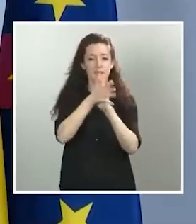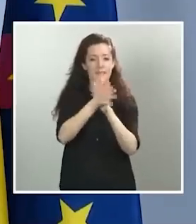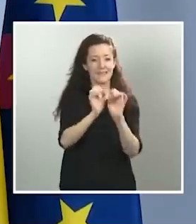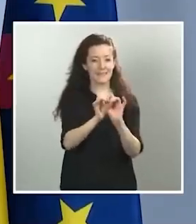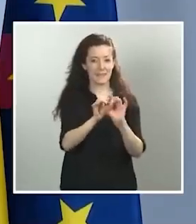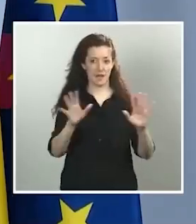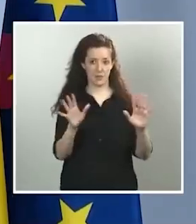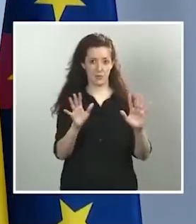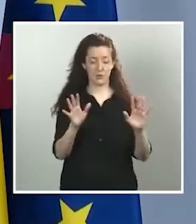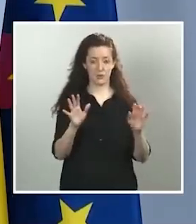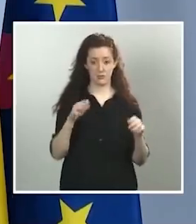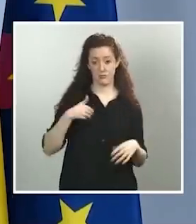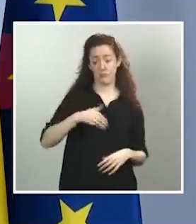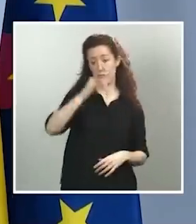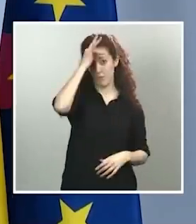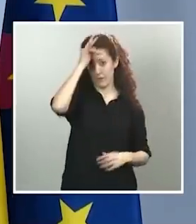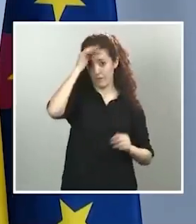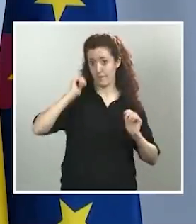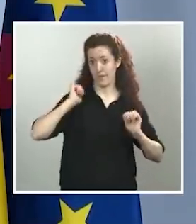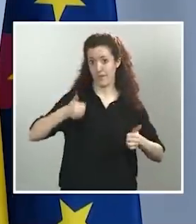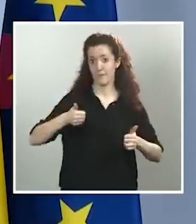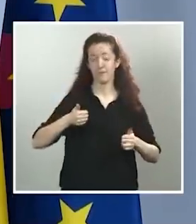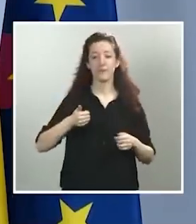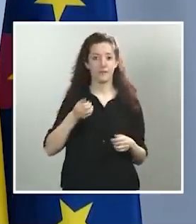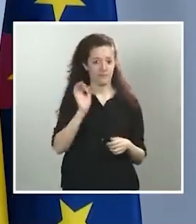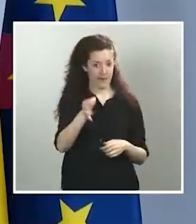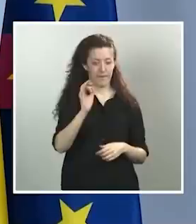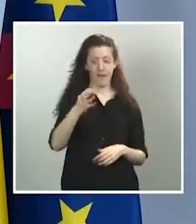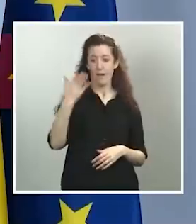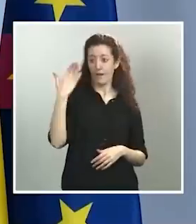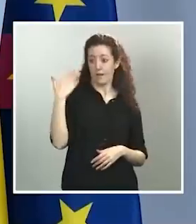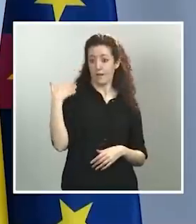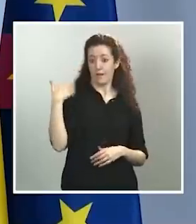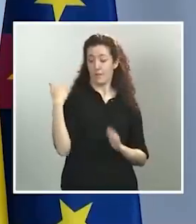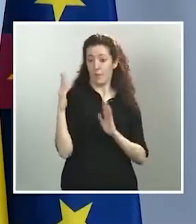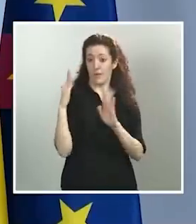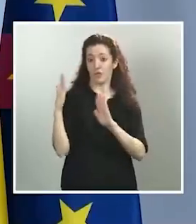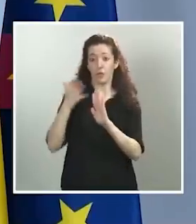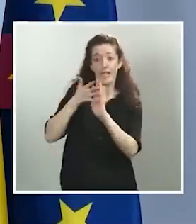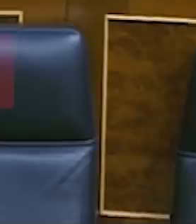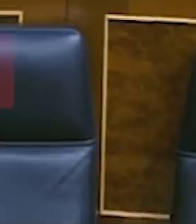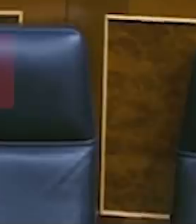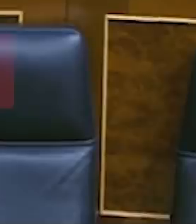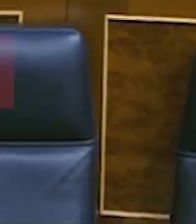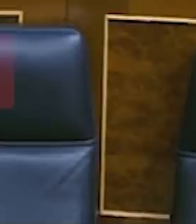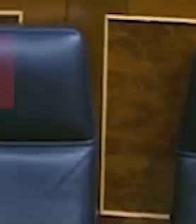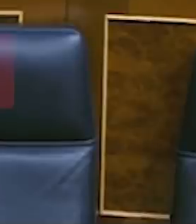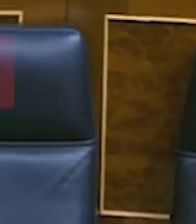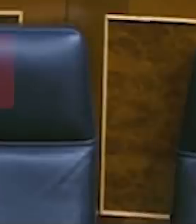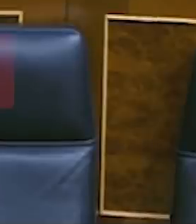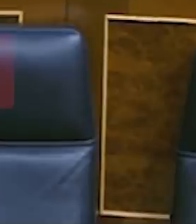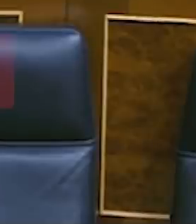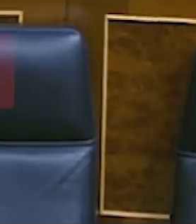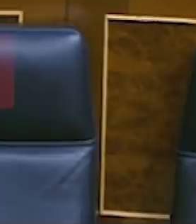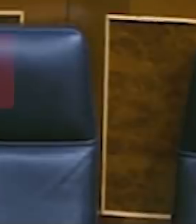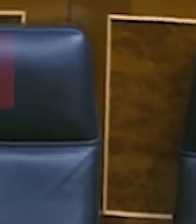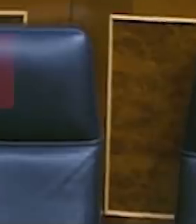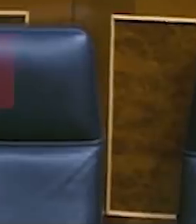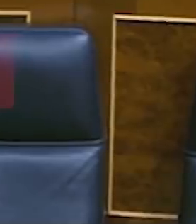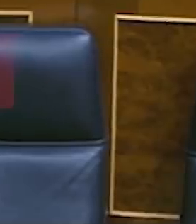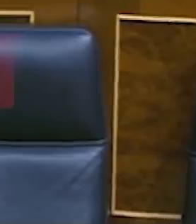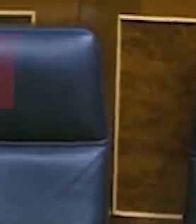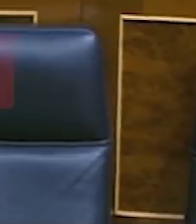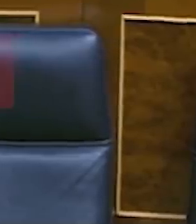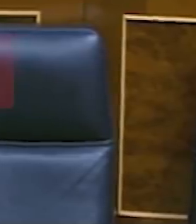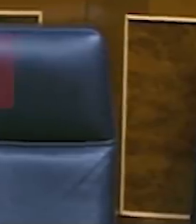un gobierno normal, en un país europeo, que salga a pedir disculpas a los niños de